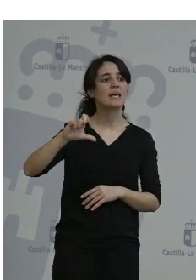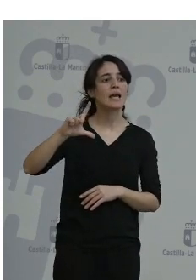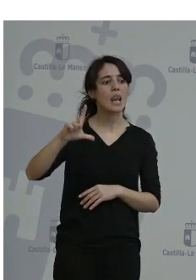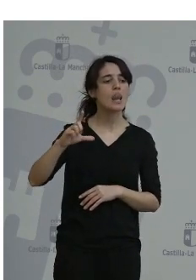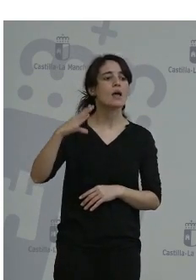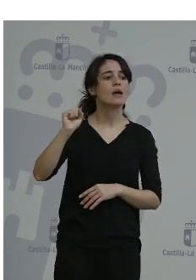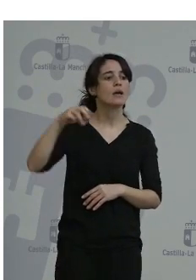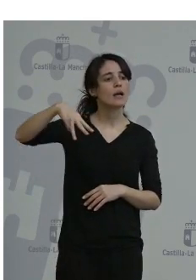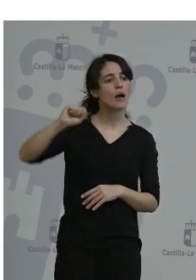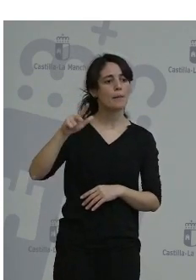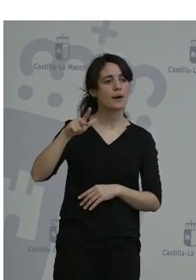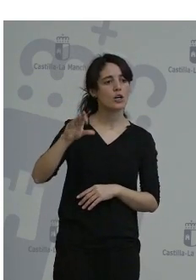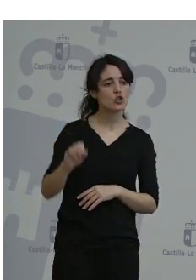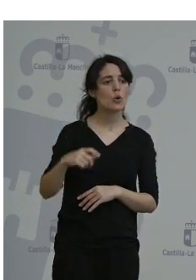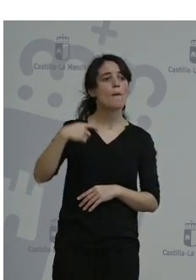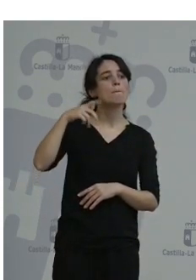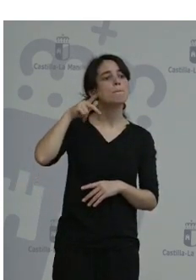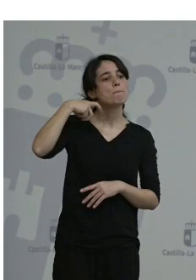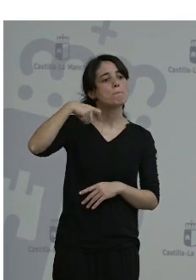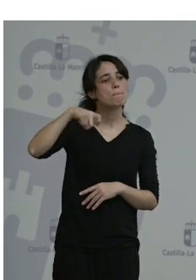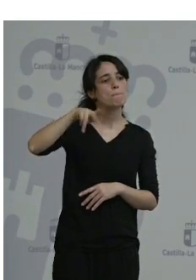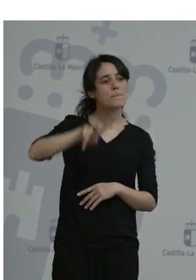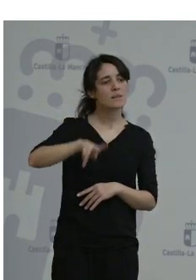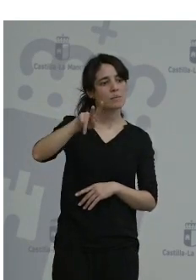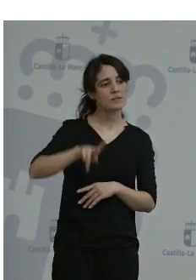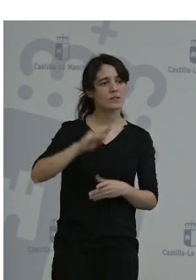y Coordinación Administrativa de la Junta. Gracias.